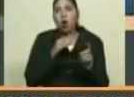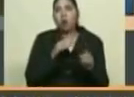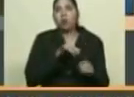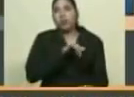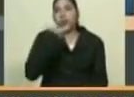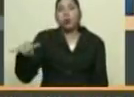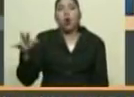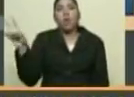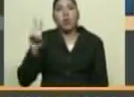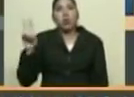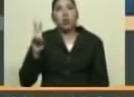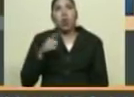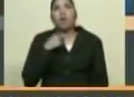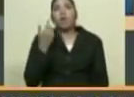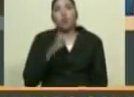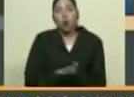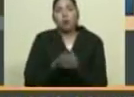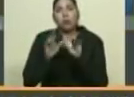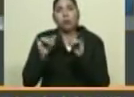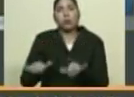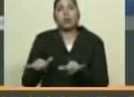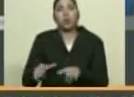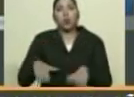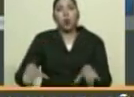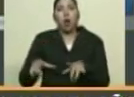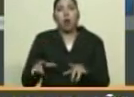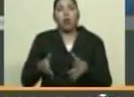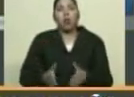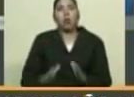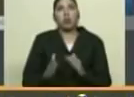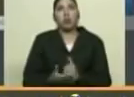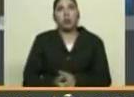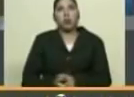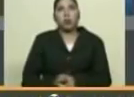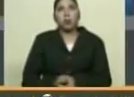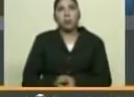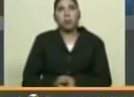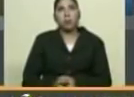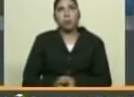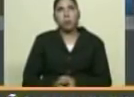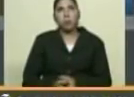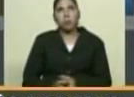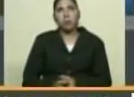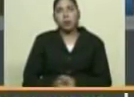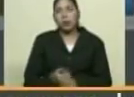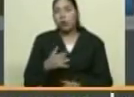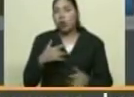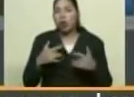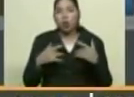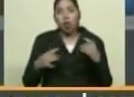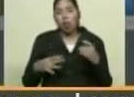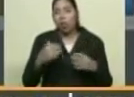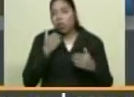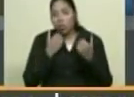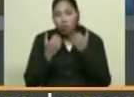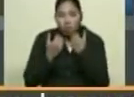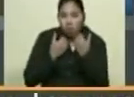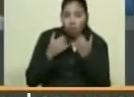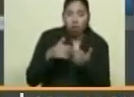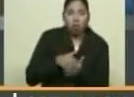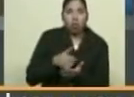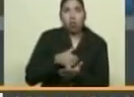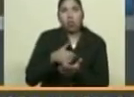comandante Chávez era el comandante del curso militar, los Centauros, del comandante Chávez. Hasta el